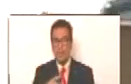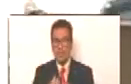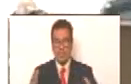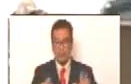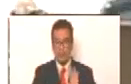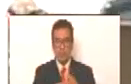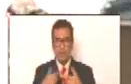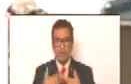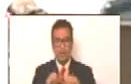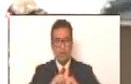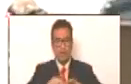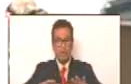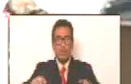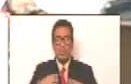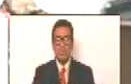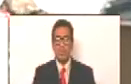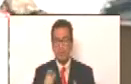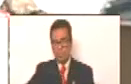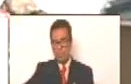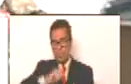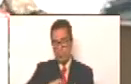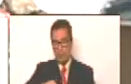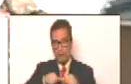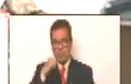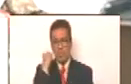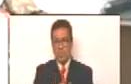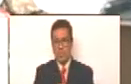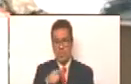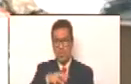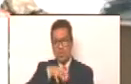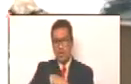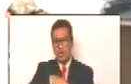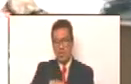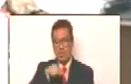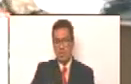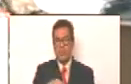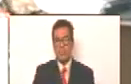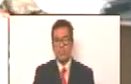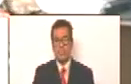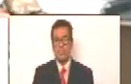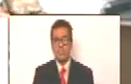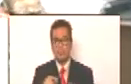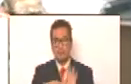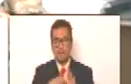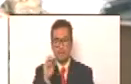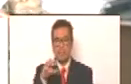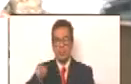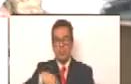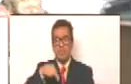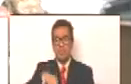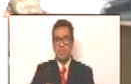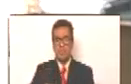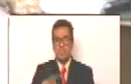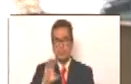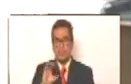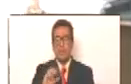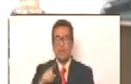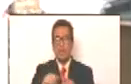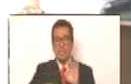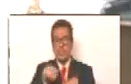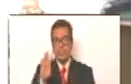mismo, dado y firmado y sellado en el Palacio Federal Legislativo, sede de la Asamblea Nacional en Caracas, los 14 días del mes